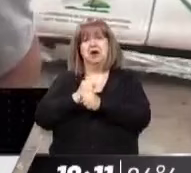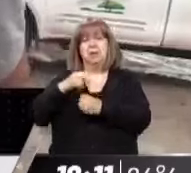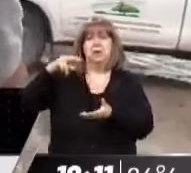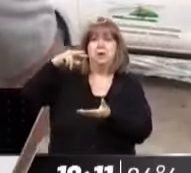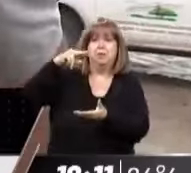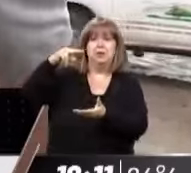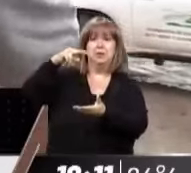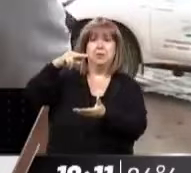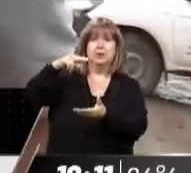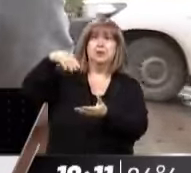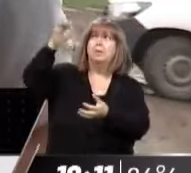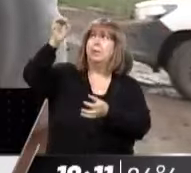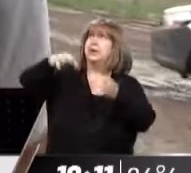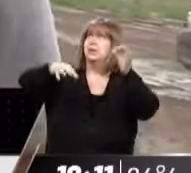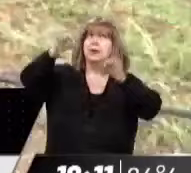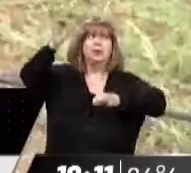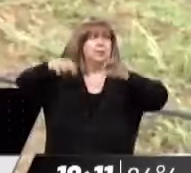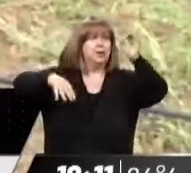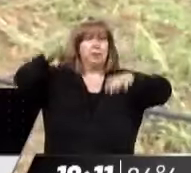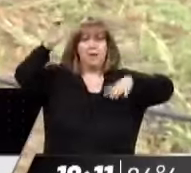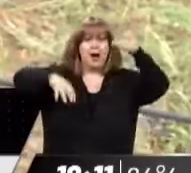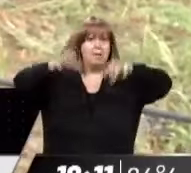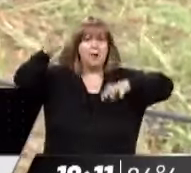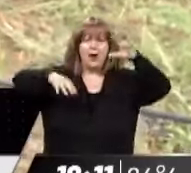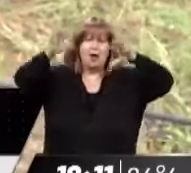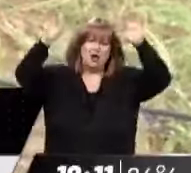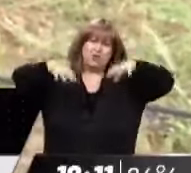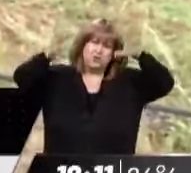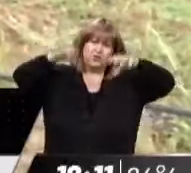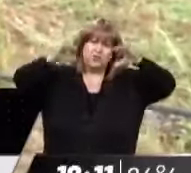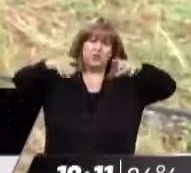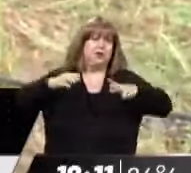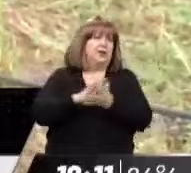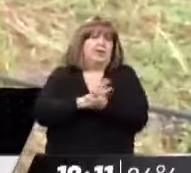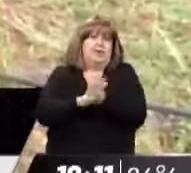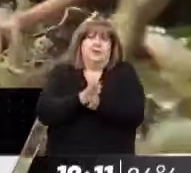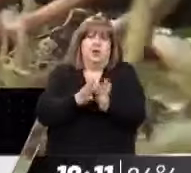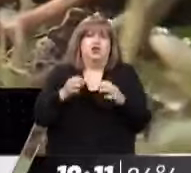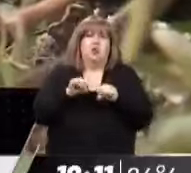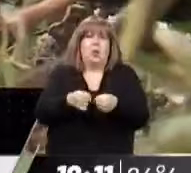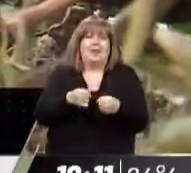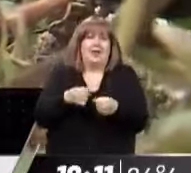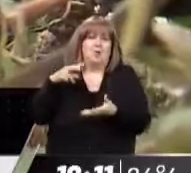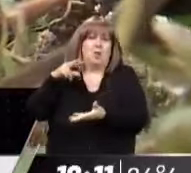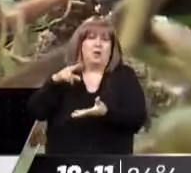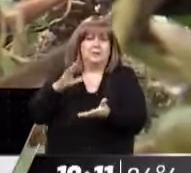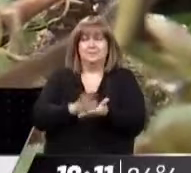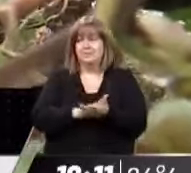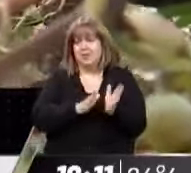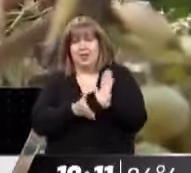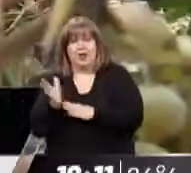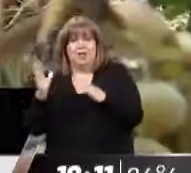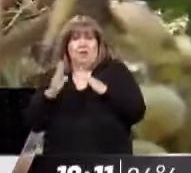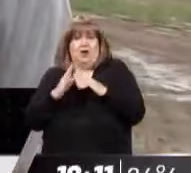va a pudrir. No queda otra. No queda otra. Se pudre todo. ¿Y cuál es la situación de los productores en la zona con todo lo que ha pasado? Y extremadamente delicada,